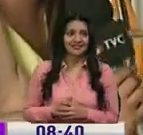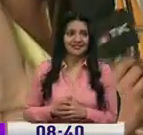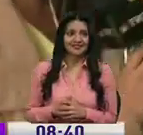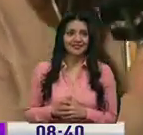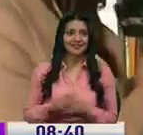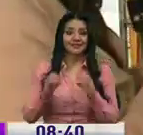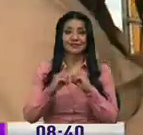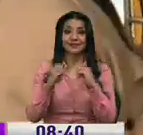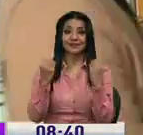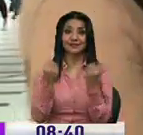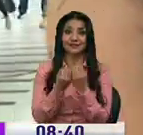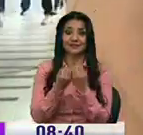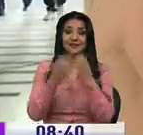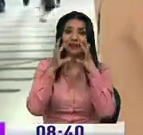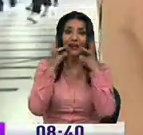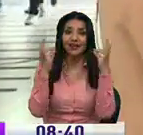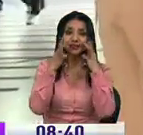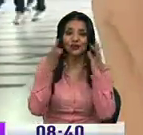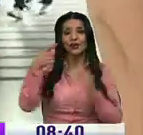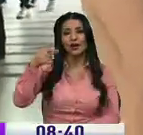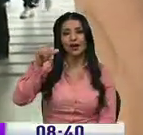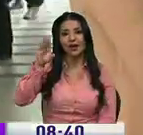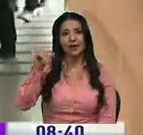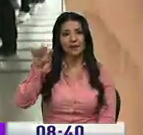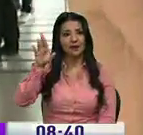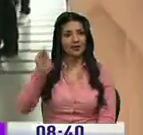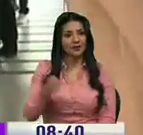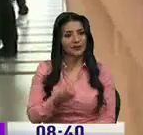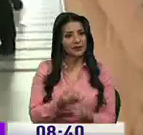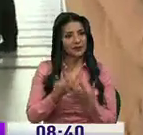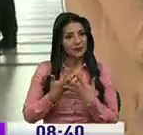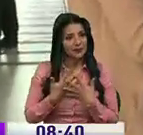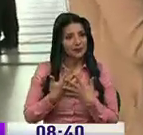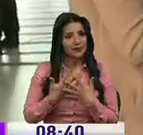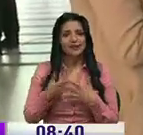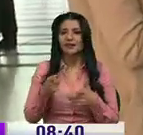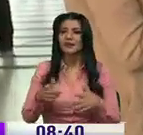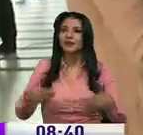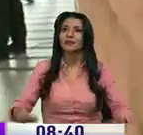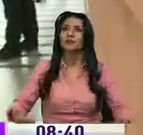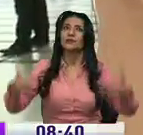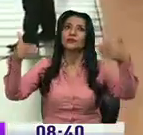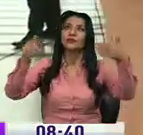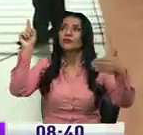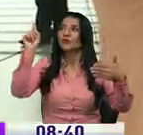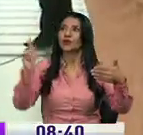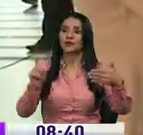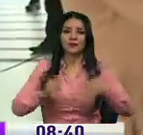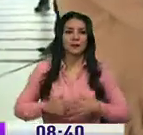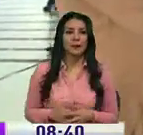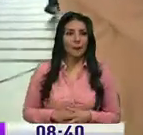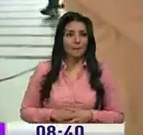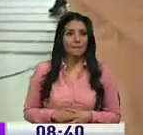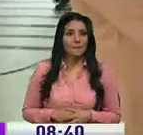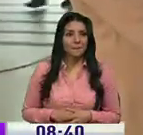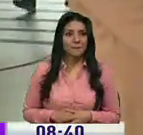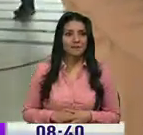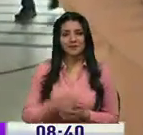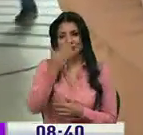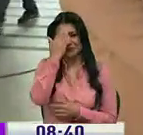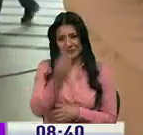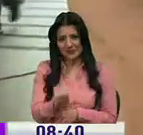esta organización Gato Garabato. Buenos días. Cuéntanos un poco, descríbenos un poco el mural que están realizando aquí. Bueno, buenos